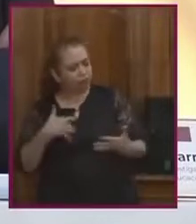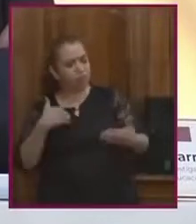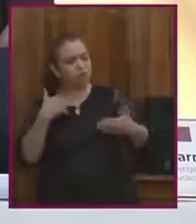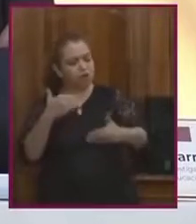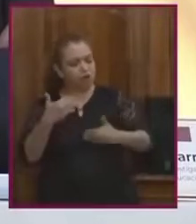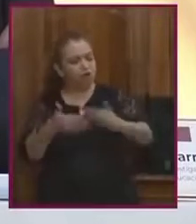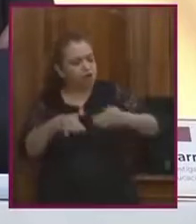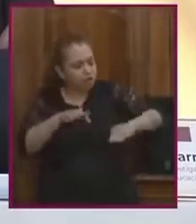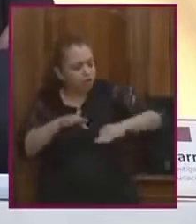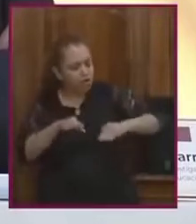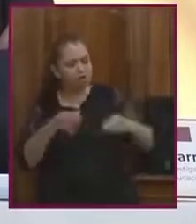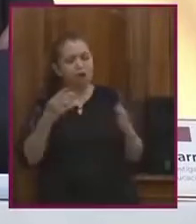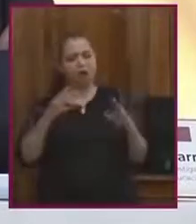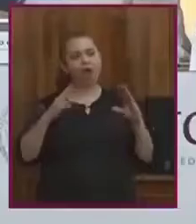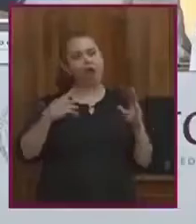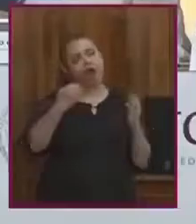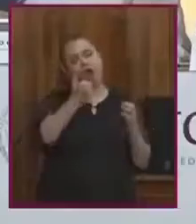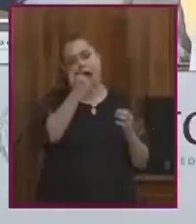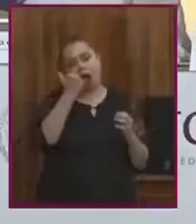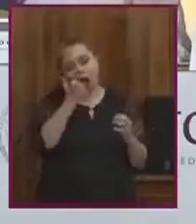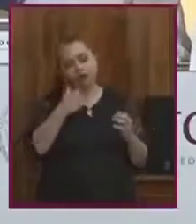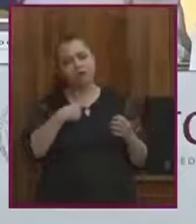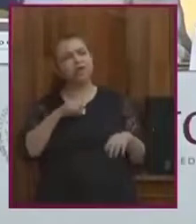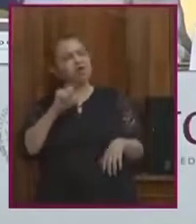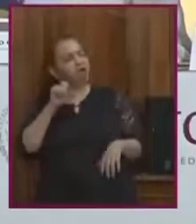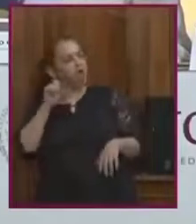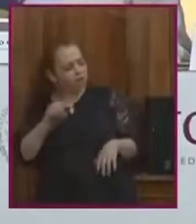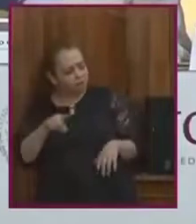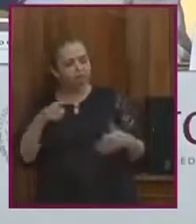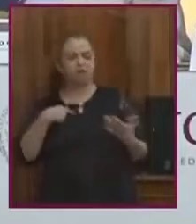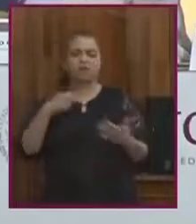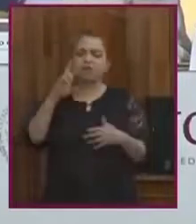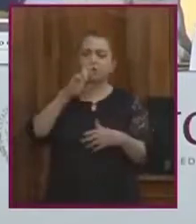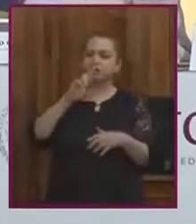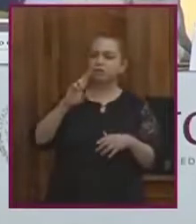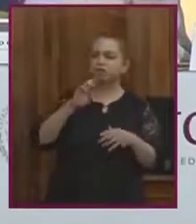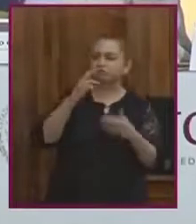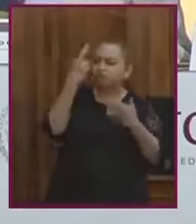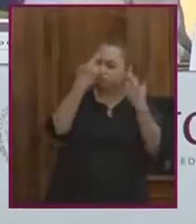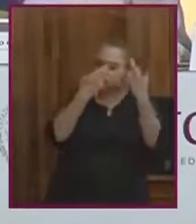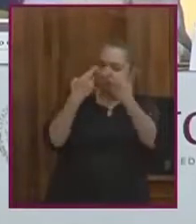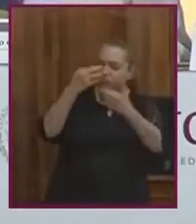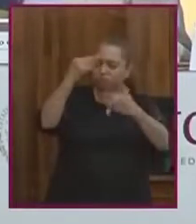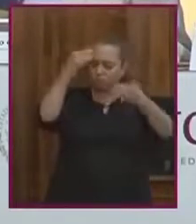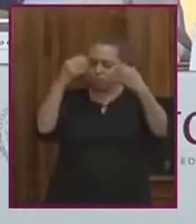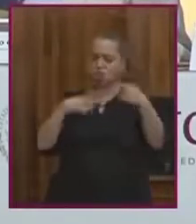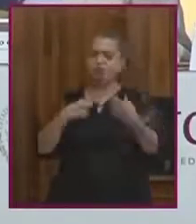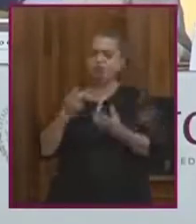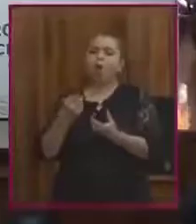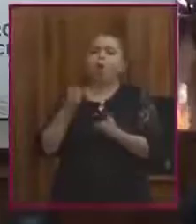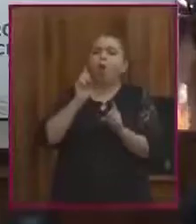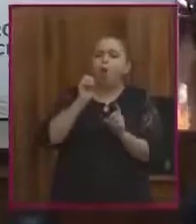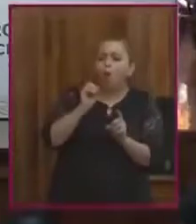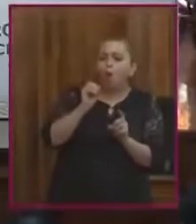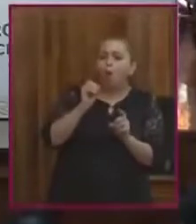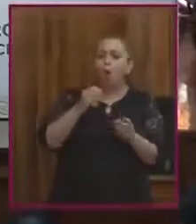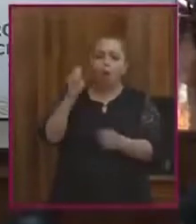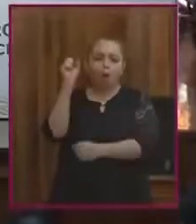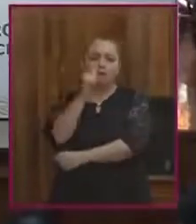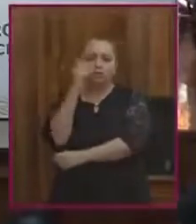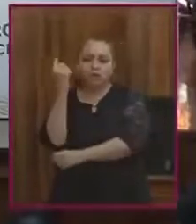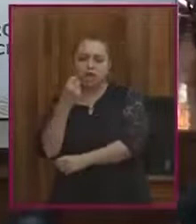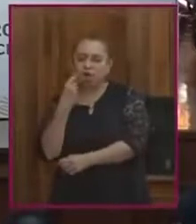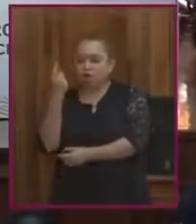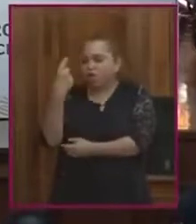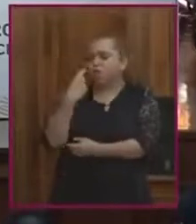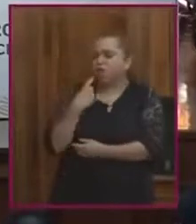De igual manera, nos parece esencial la mirada de reflexión, la crítica y la opinión de los especialistas, y tanto